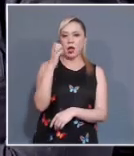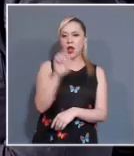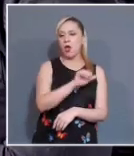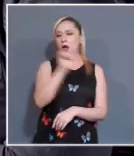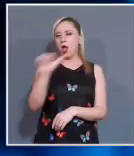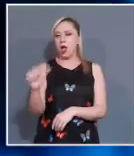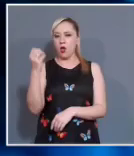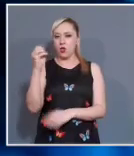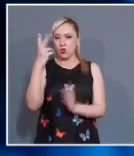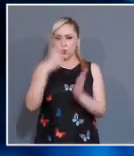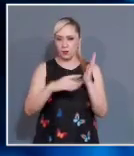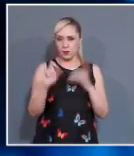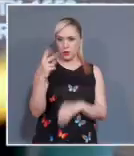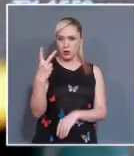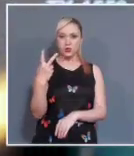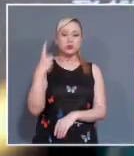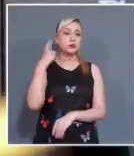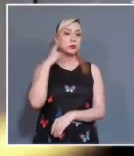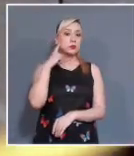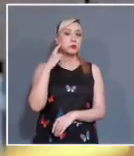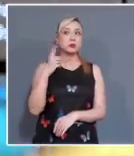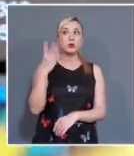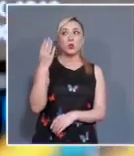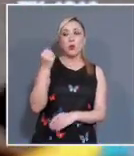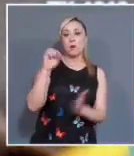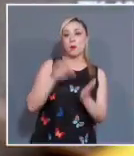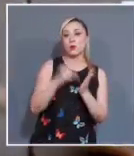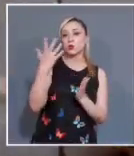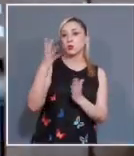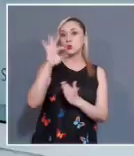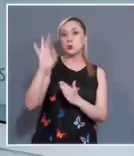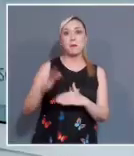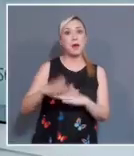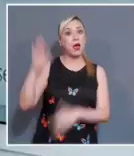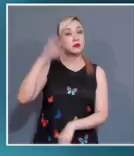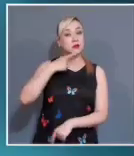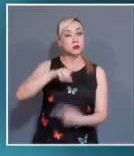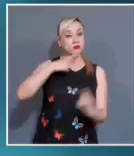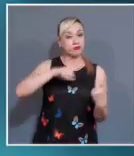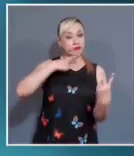se registró un aumento de 9.5% en las denuncias de fraudes digitales.